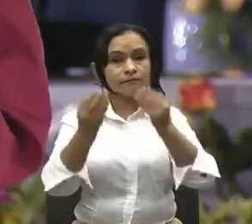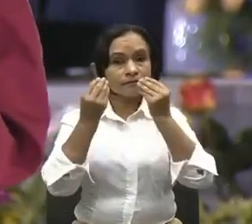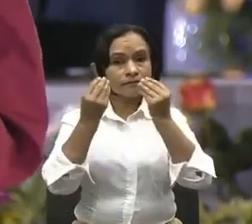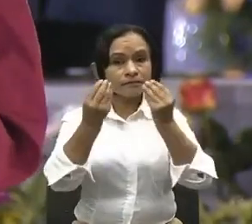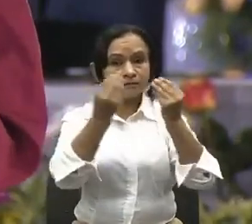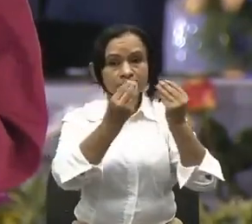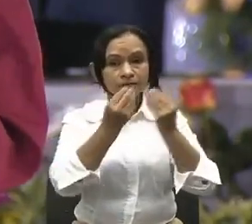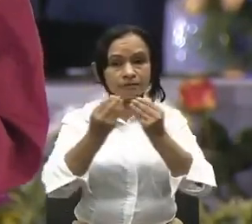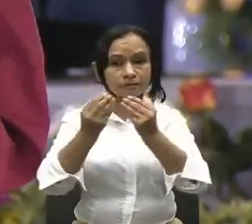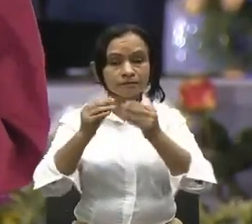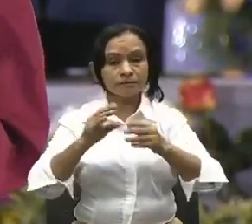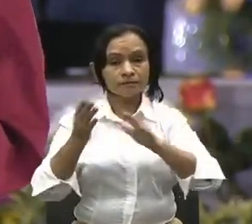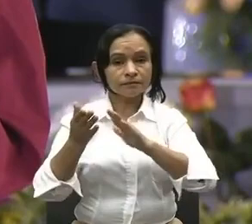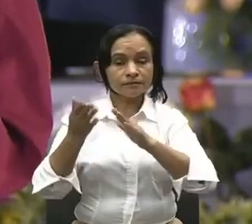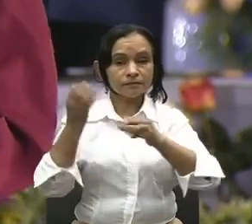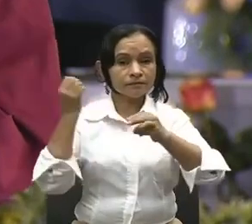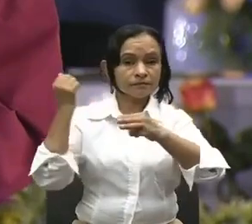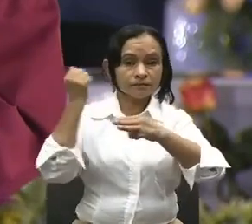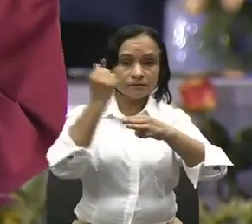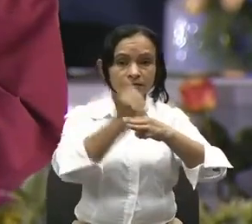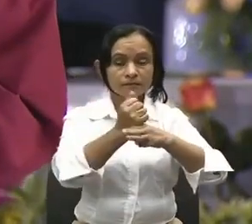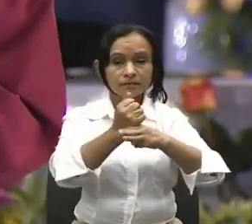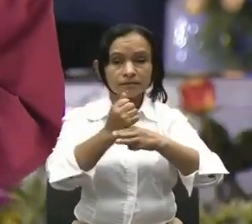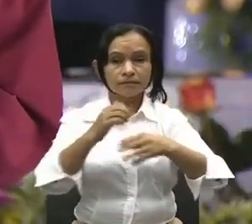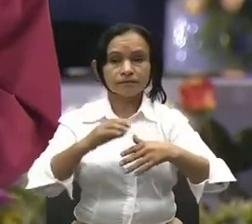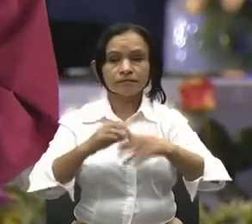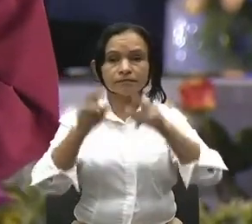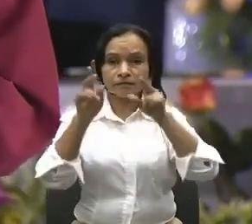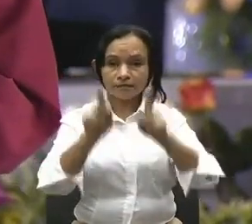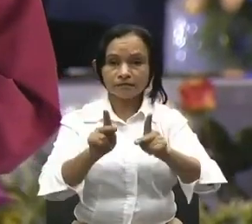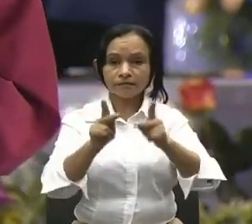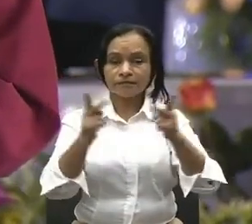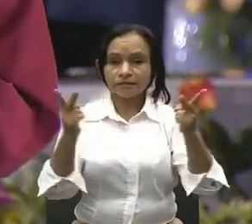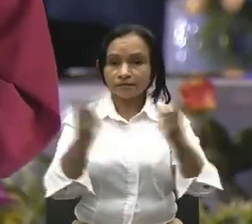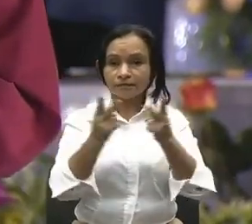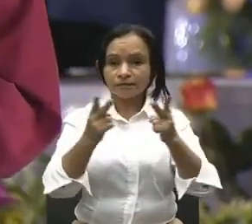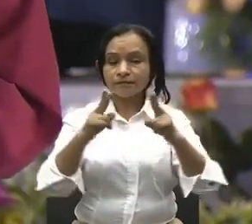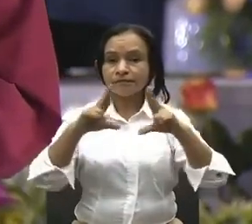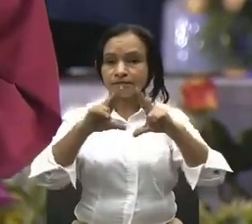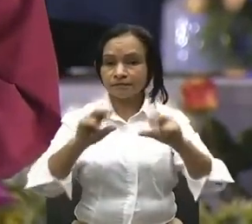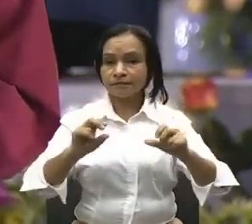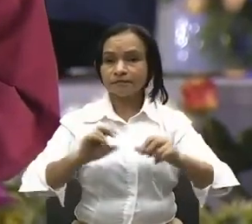centenares de ciudadanos,